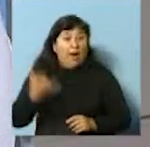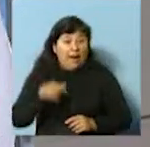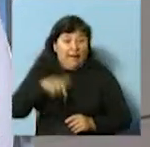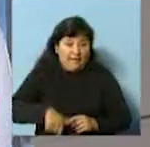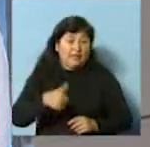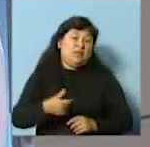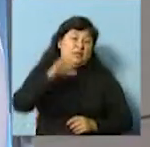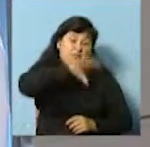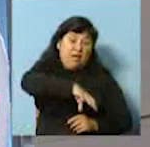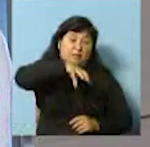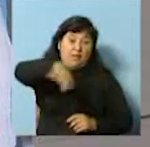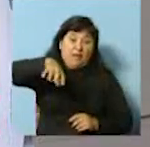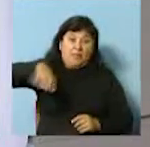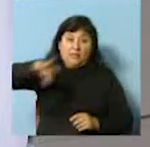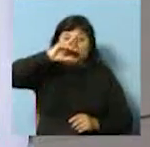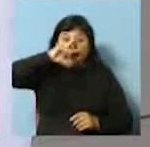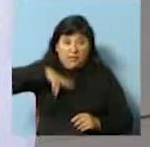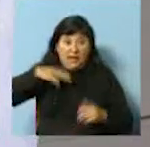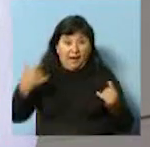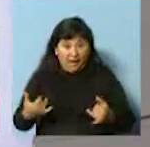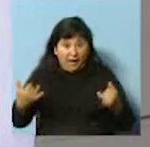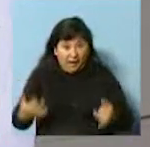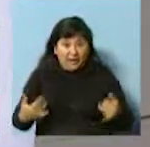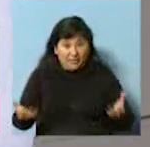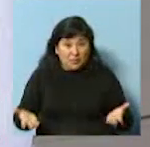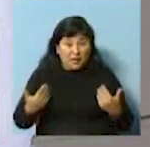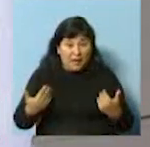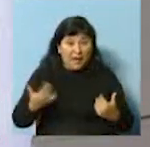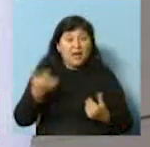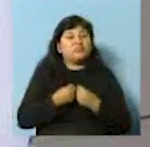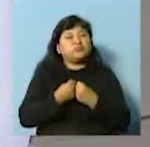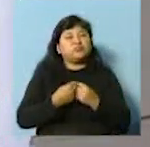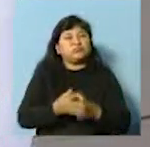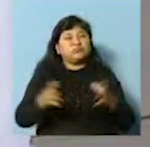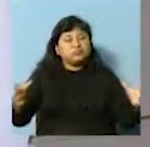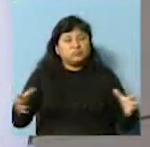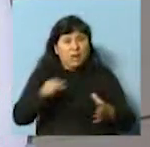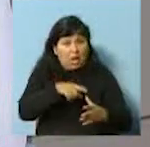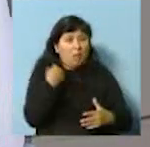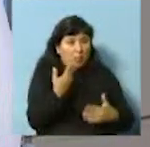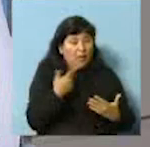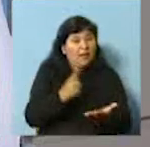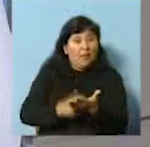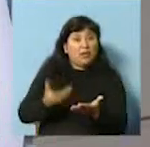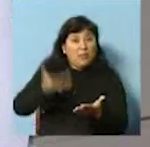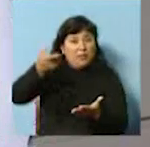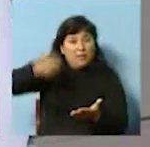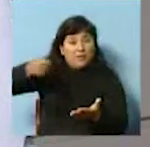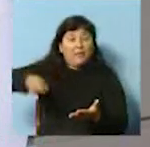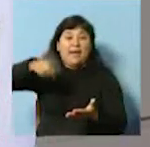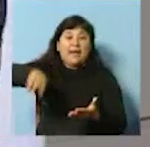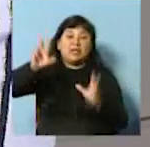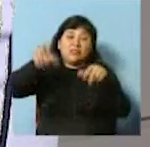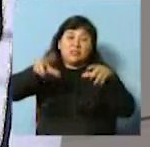como decimos o tantas empresas a las que les puede cobrar impuestos y solventar todos los gastos de la provincia digo